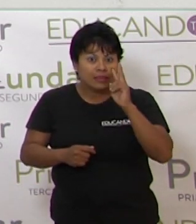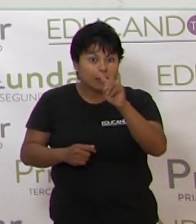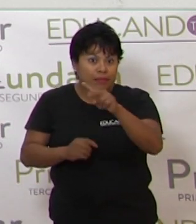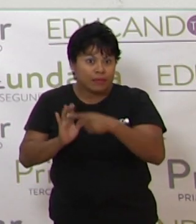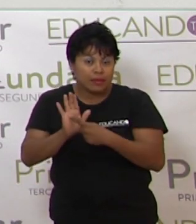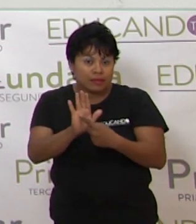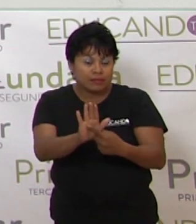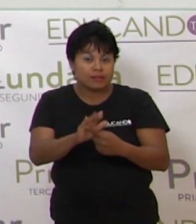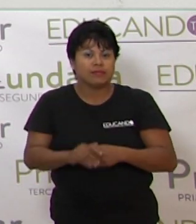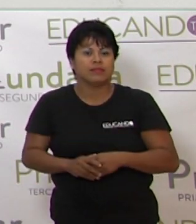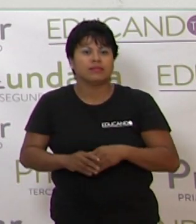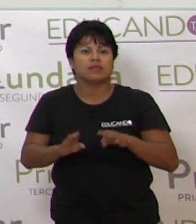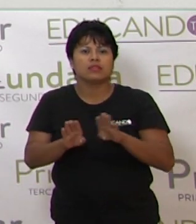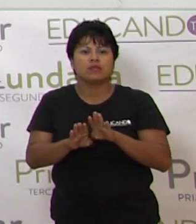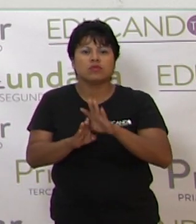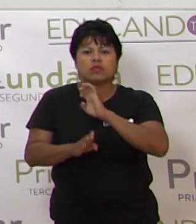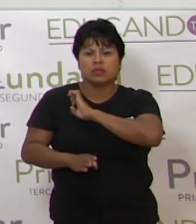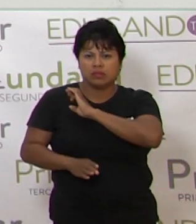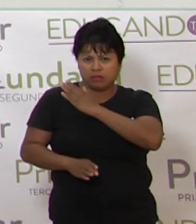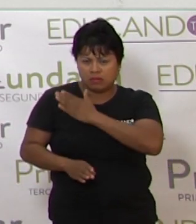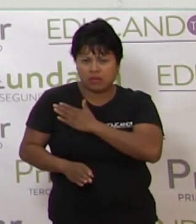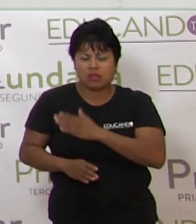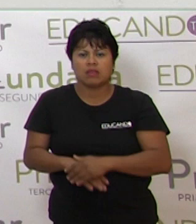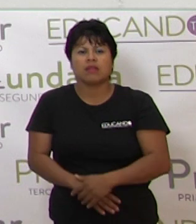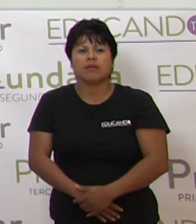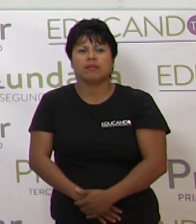retrata a una España,